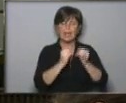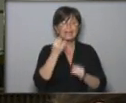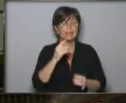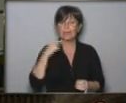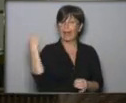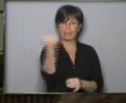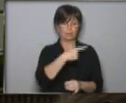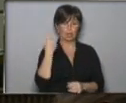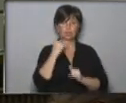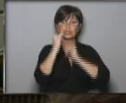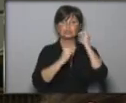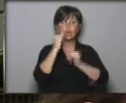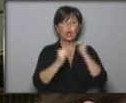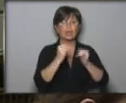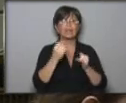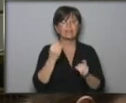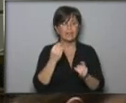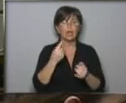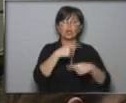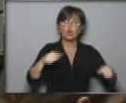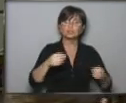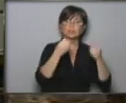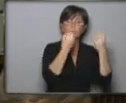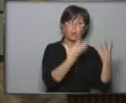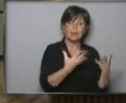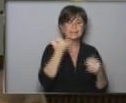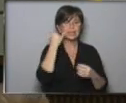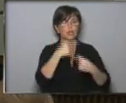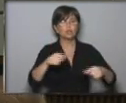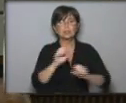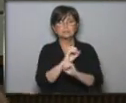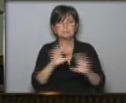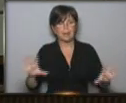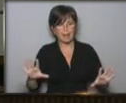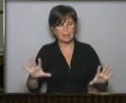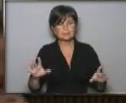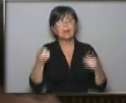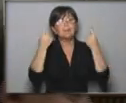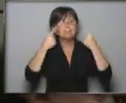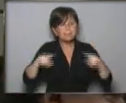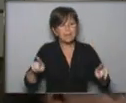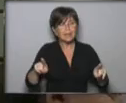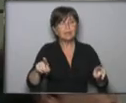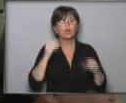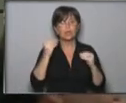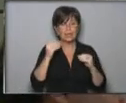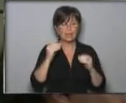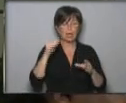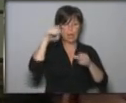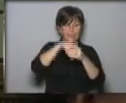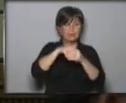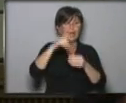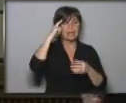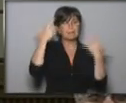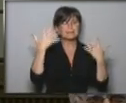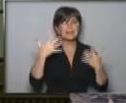de todos, está hecha de virtudes y de pecados, pero que la verdadera hermenéutica, la